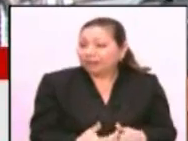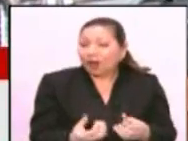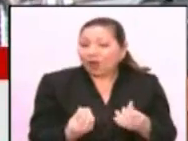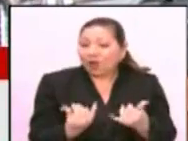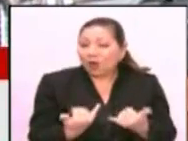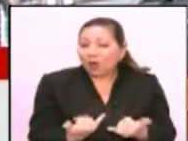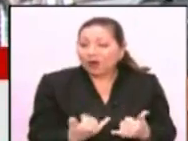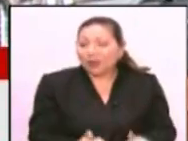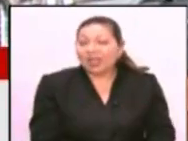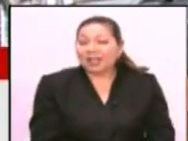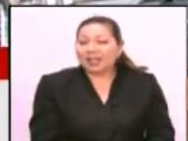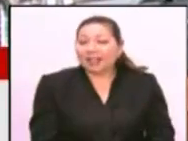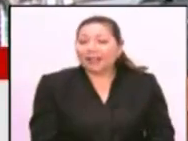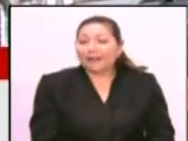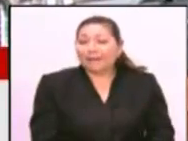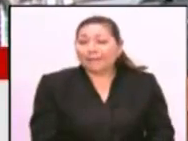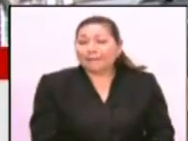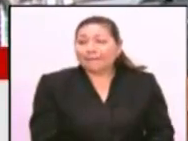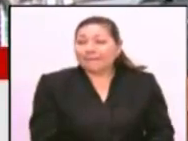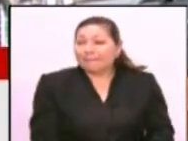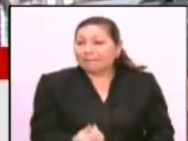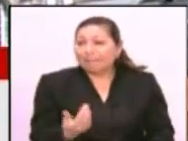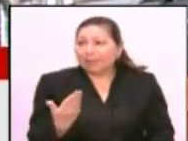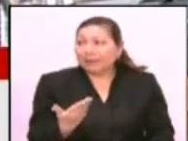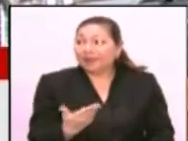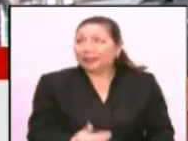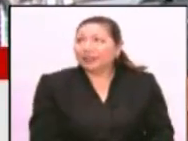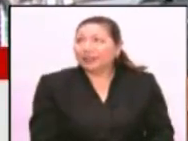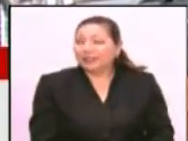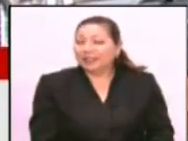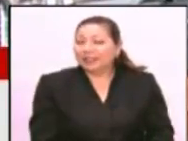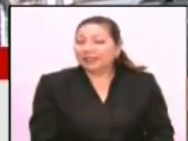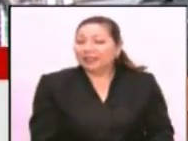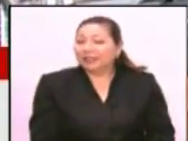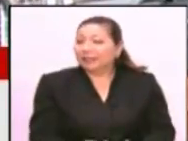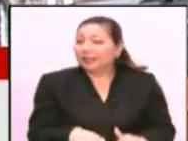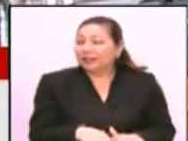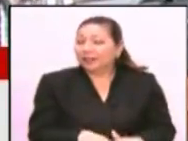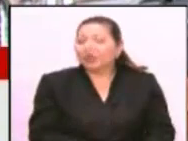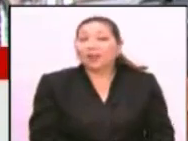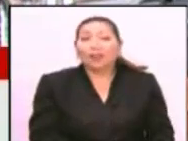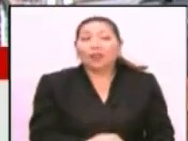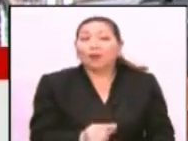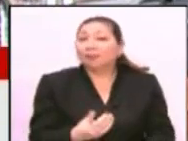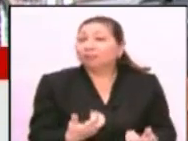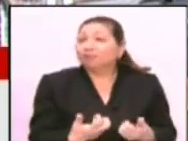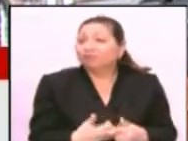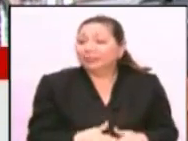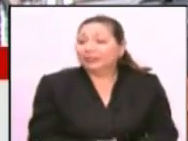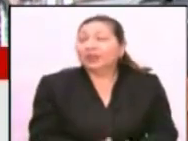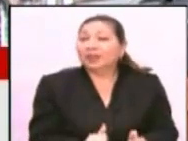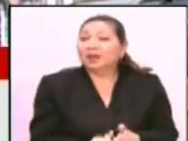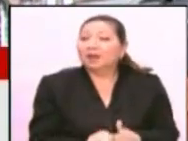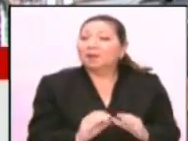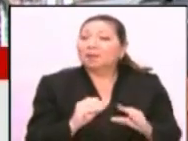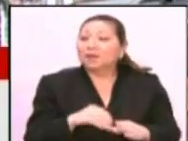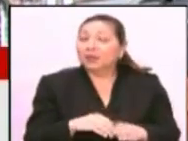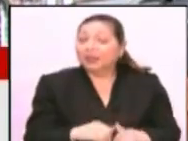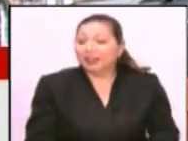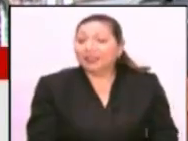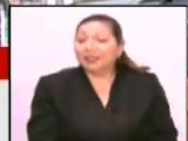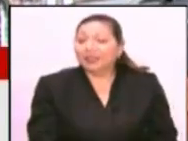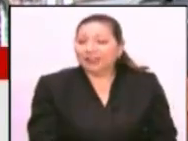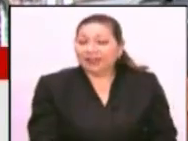ahorita haya ganado una buena pro en interior. No, son pequeñas y microempresas que postulan, con